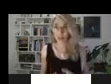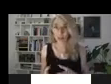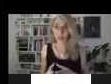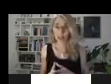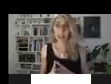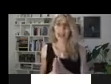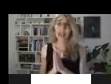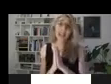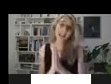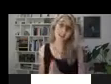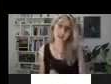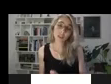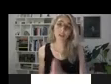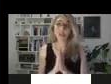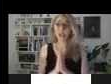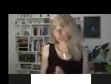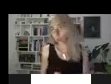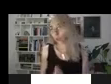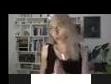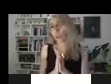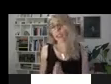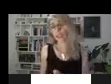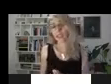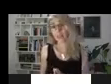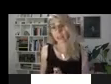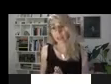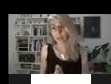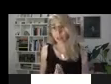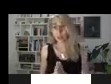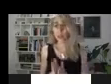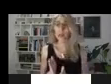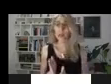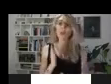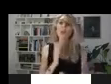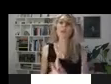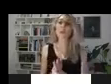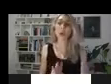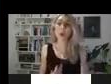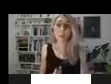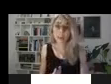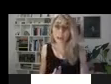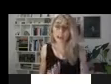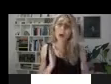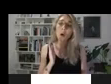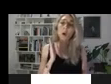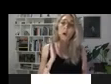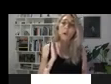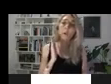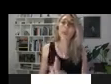de subastas. Este proceso, el segundo, el mercado secundario,